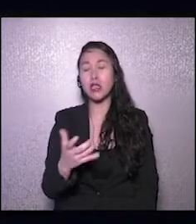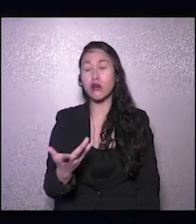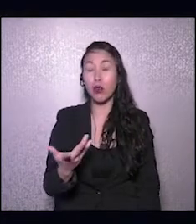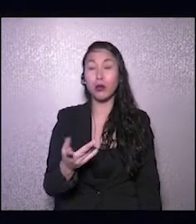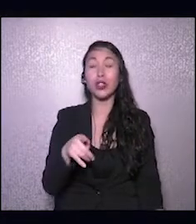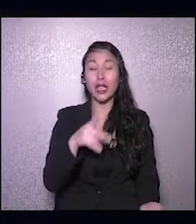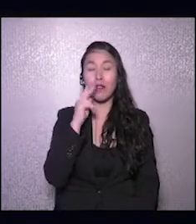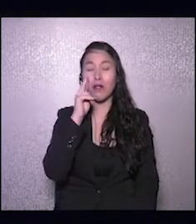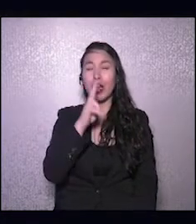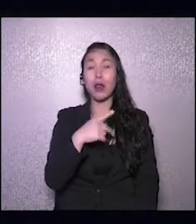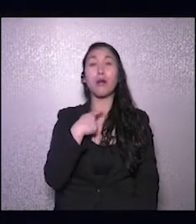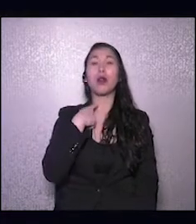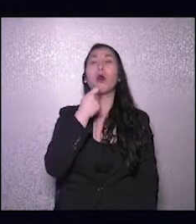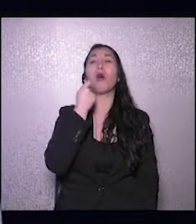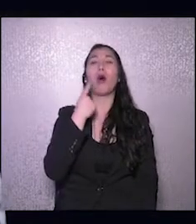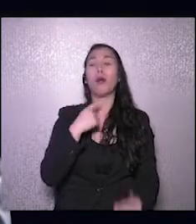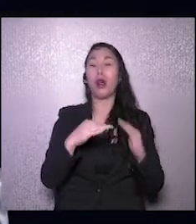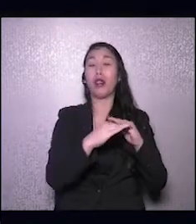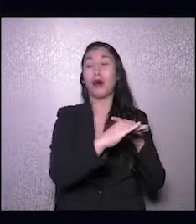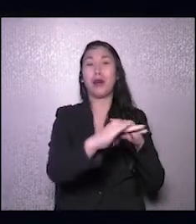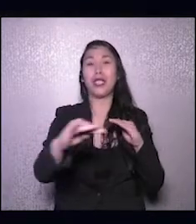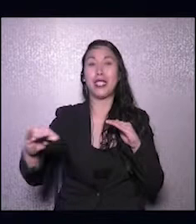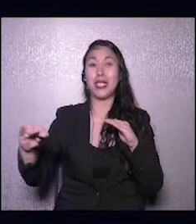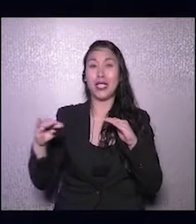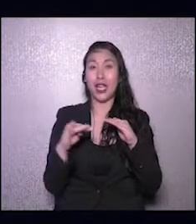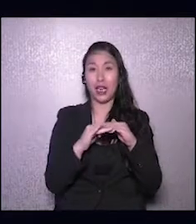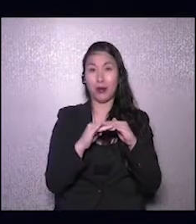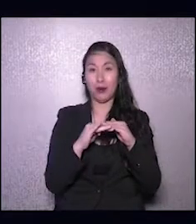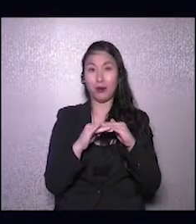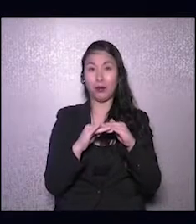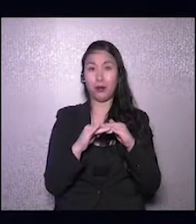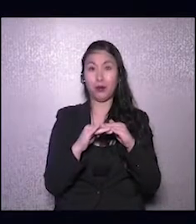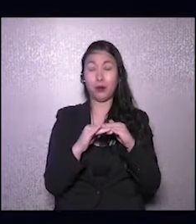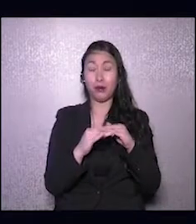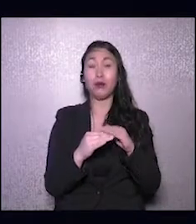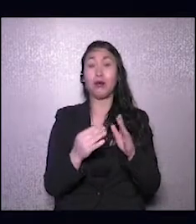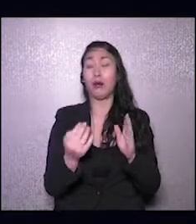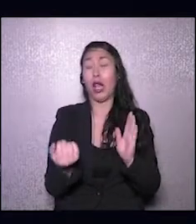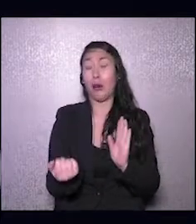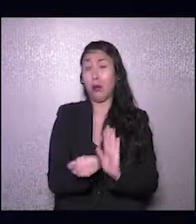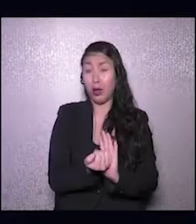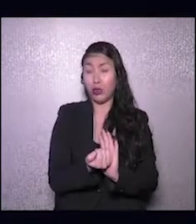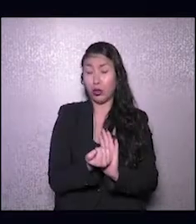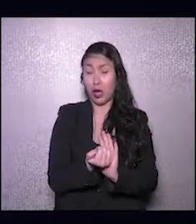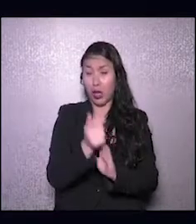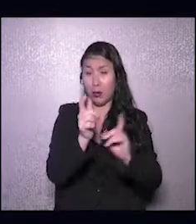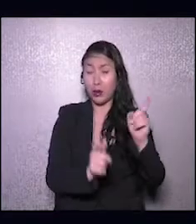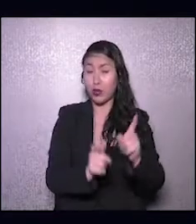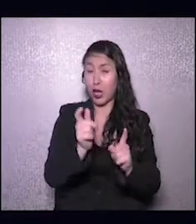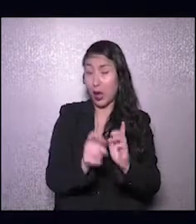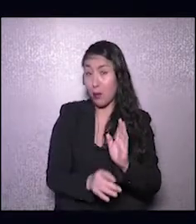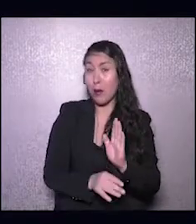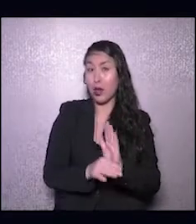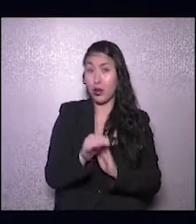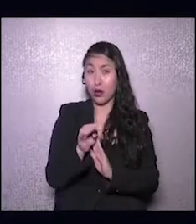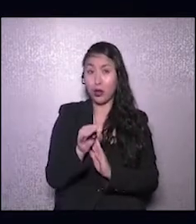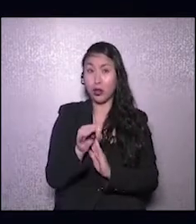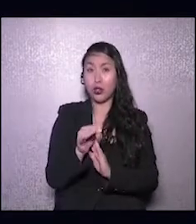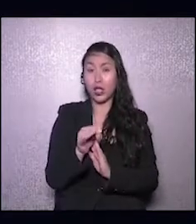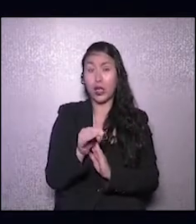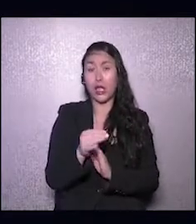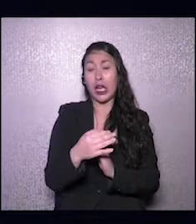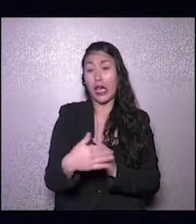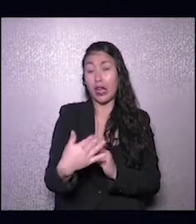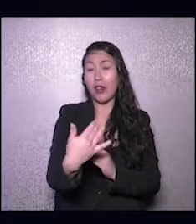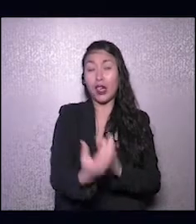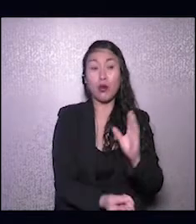impacto que tengo es transversal en todos mis clínicos, y el impacto que va a tener a su vez en los pacientes es mucho mayor. Entonces, cada vez que hay un